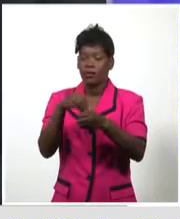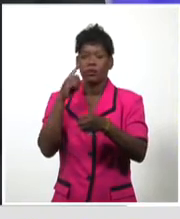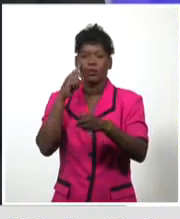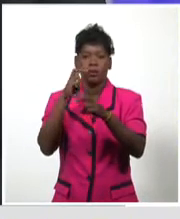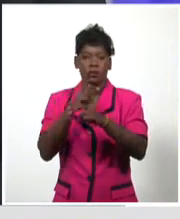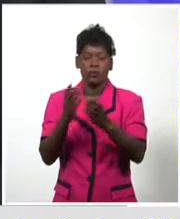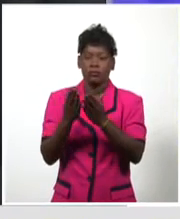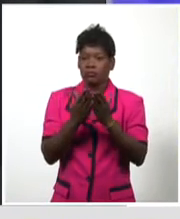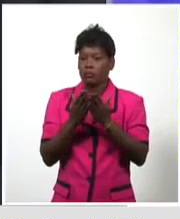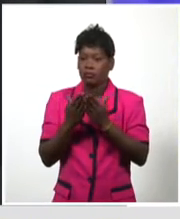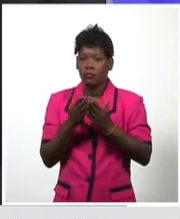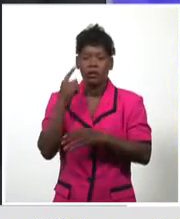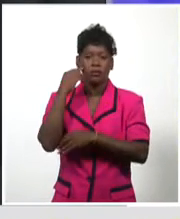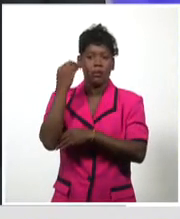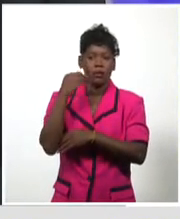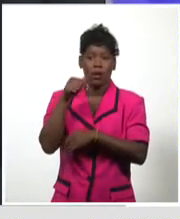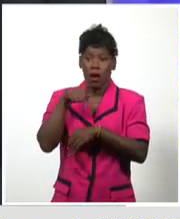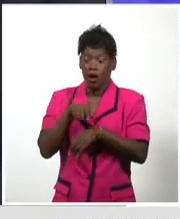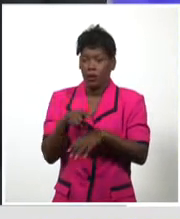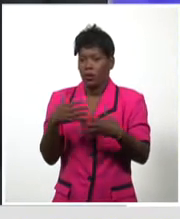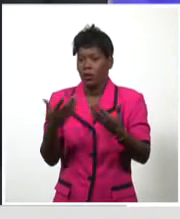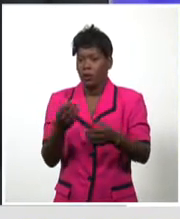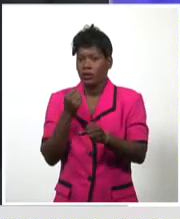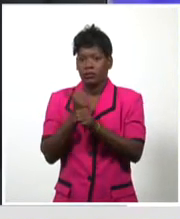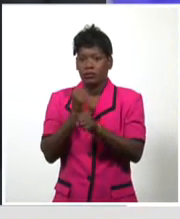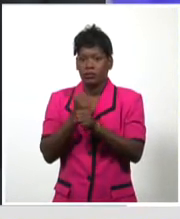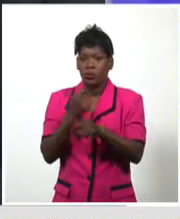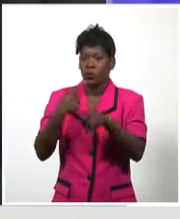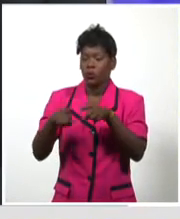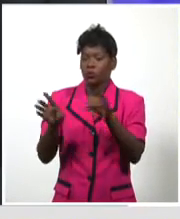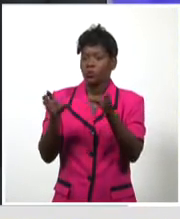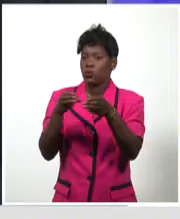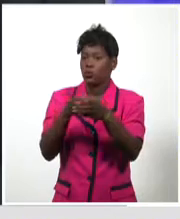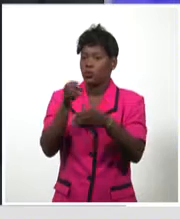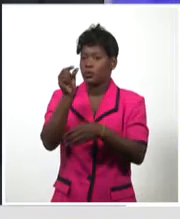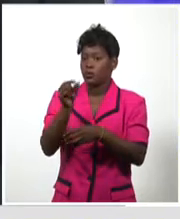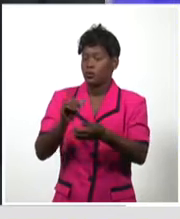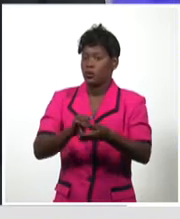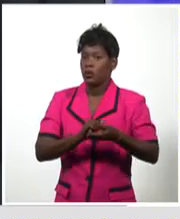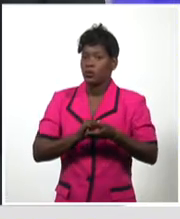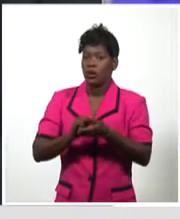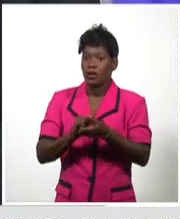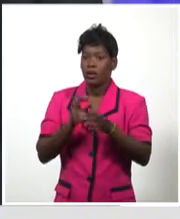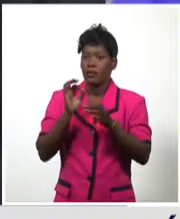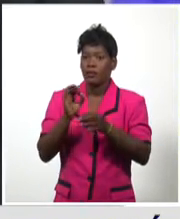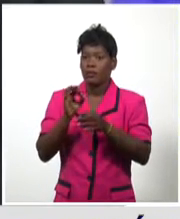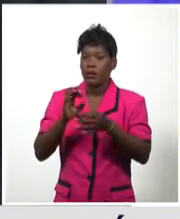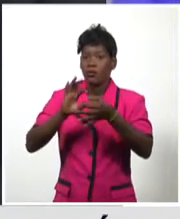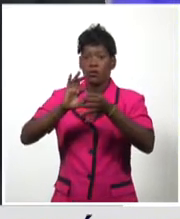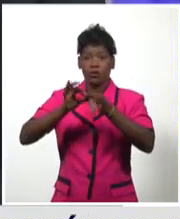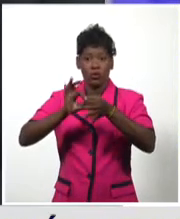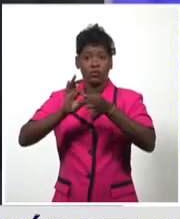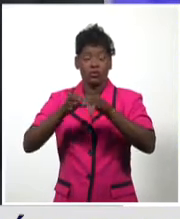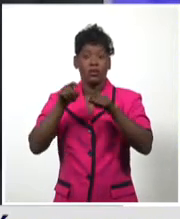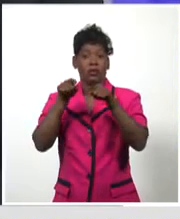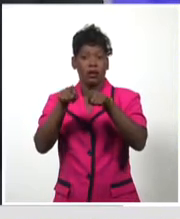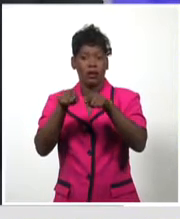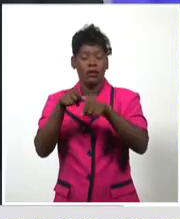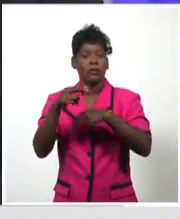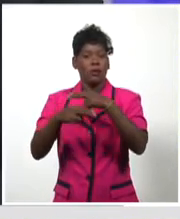En particular, ahora están trabajando también con nosotros los compañeros del Instituto de Geografía Tropical, por ejemplo, que están desarrollando también